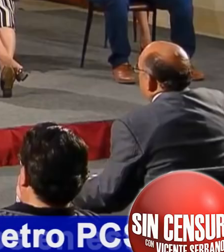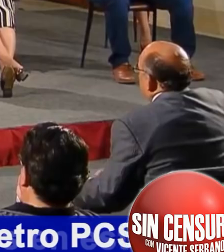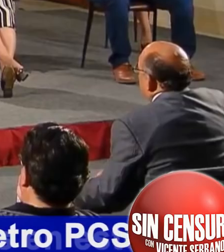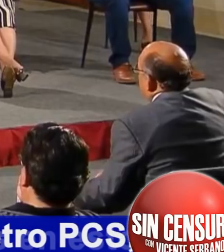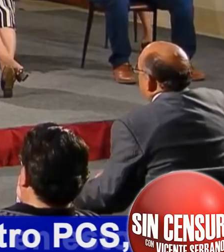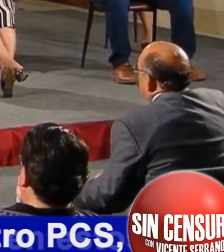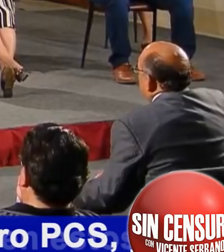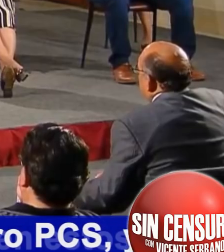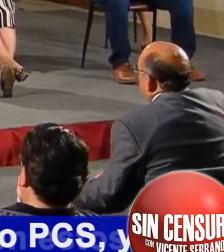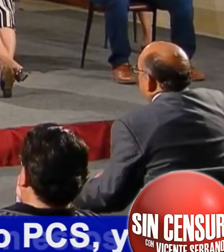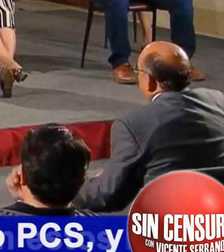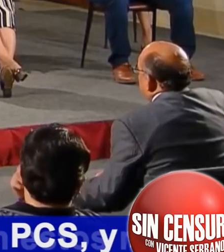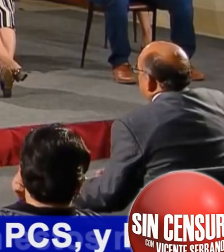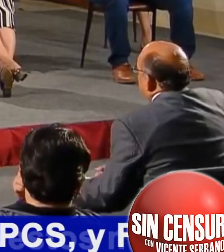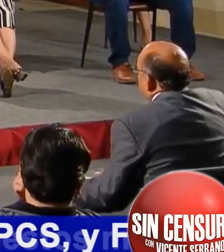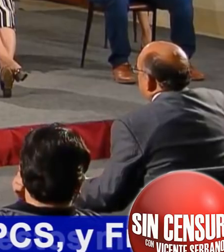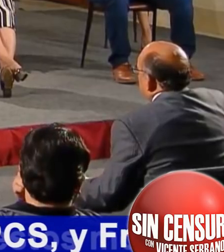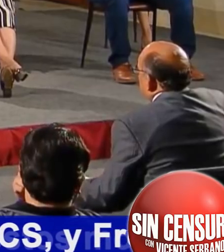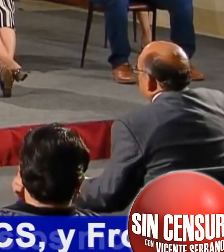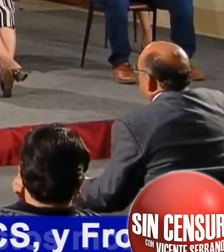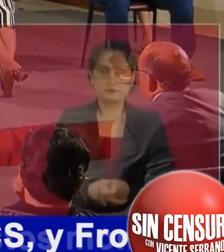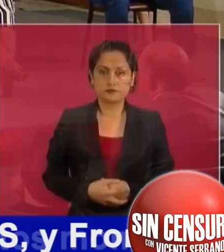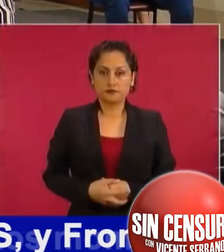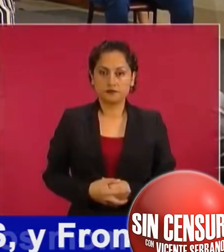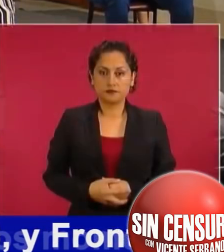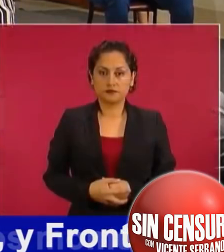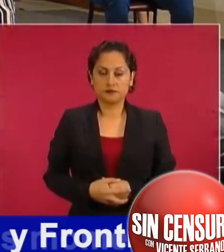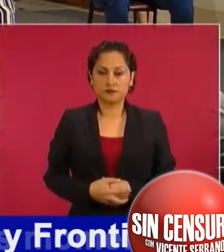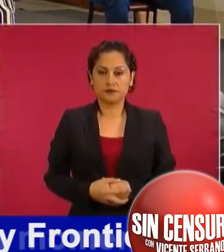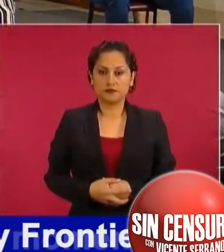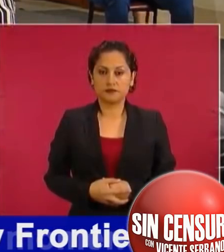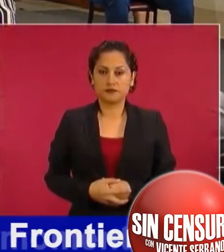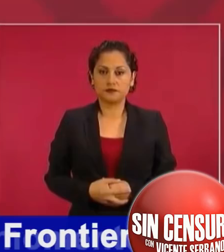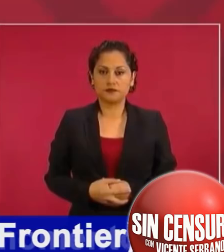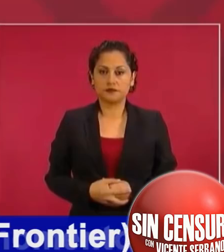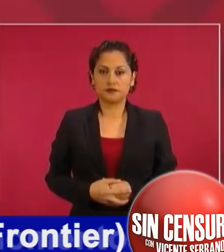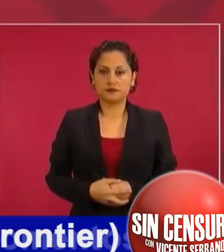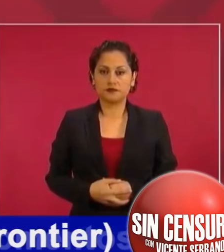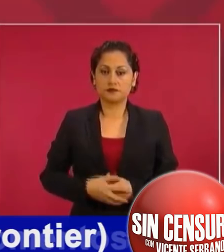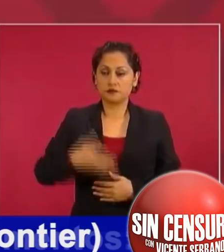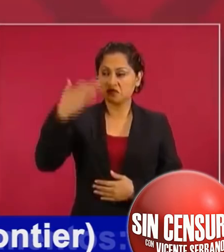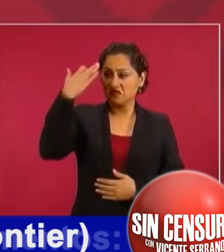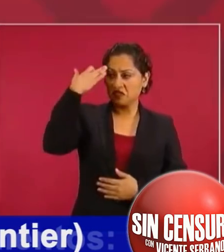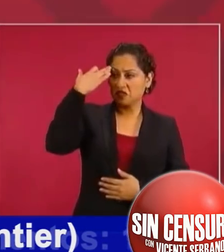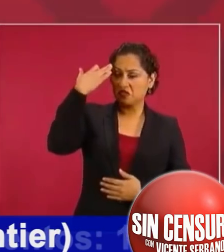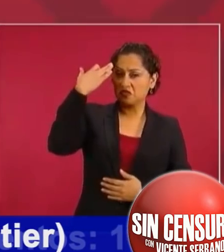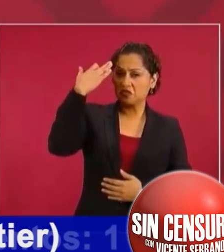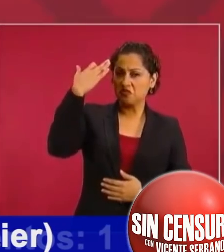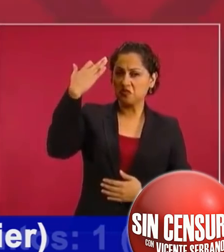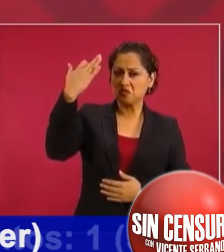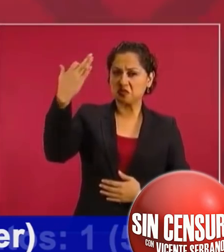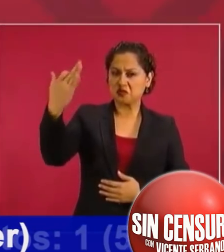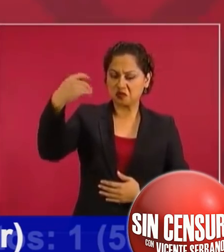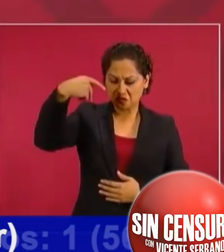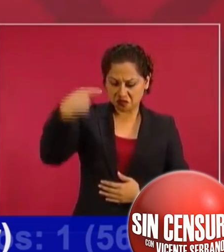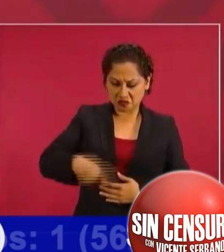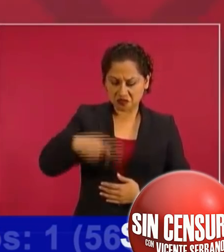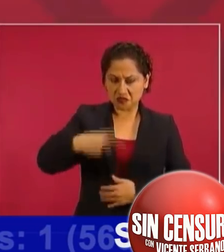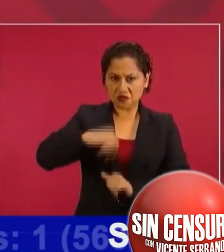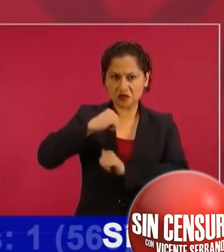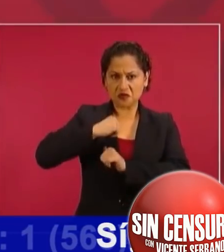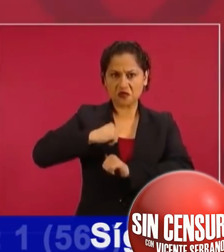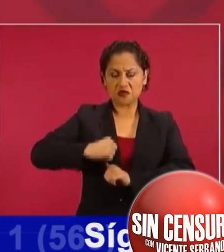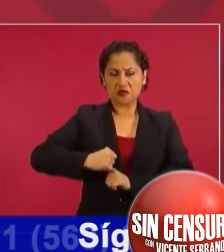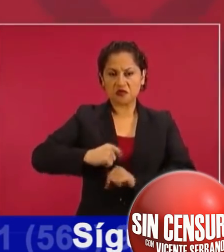iba a resolverse el problema de la corrupción. ¿Cuánto tiempo fueron los funcionarios de México los mejores pagados del